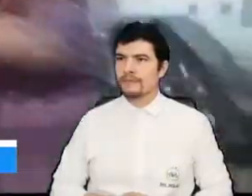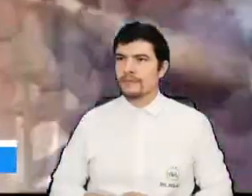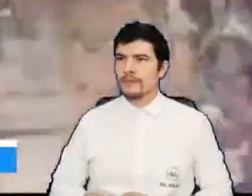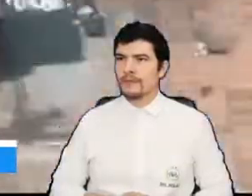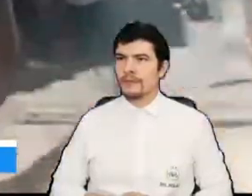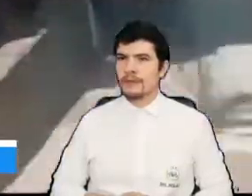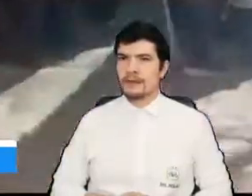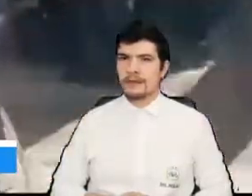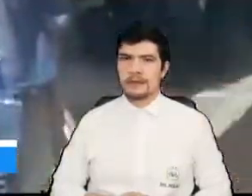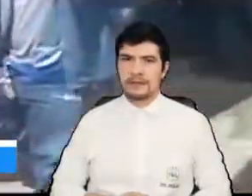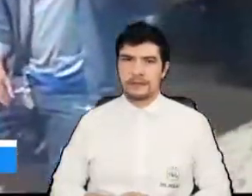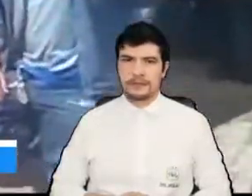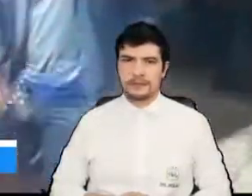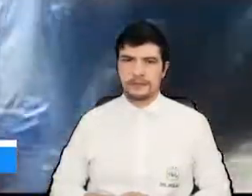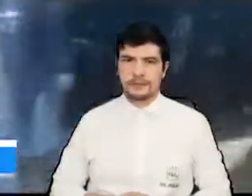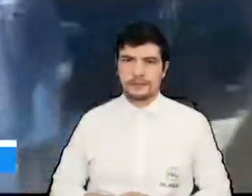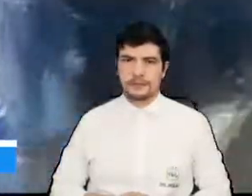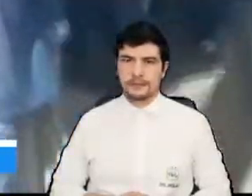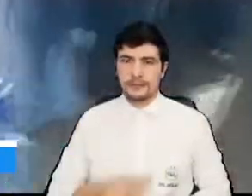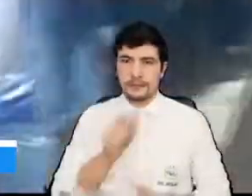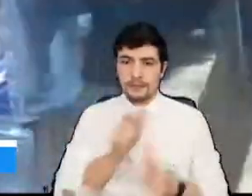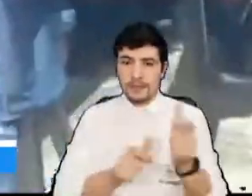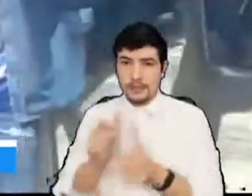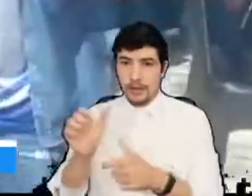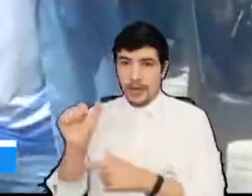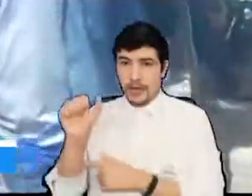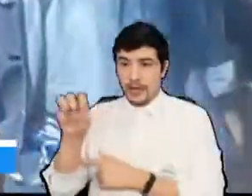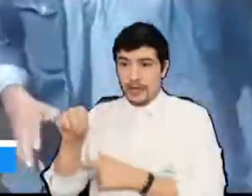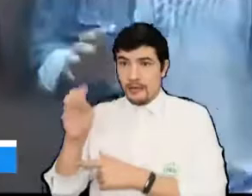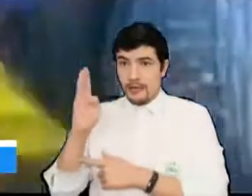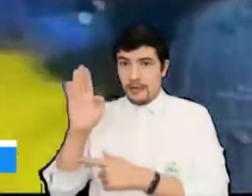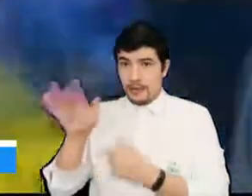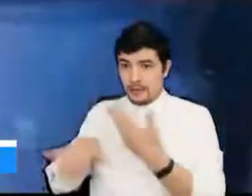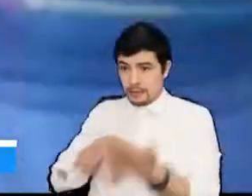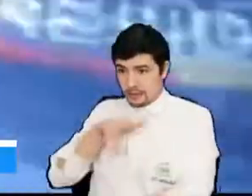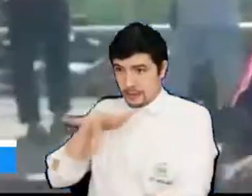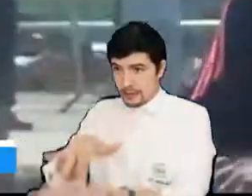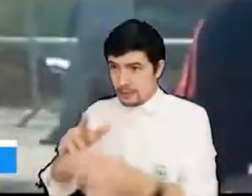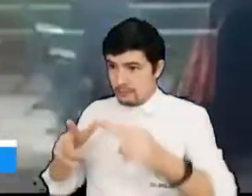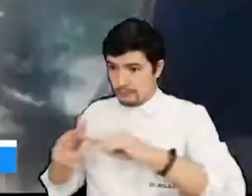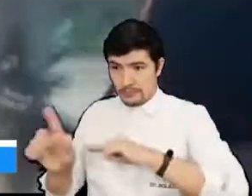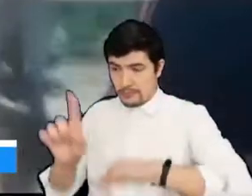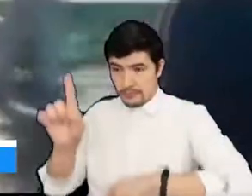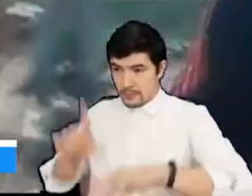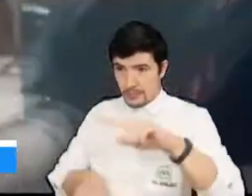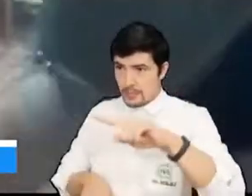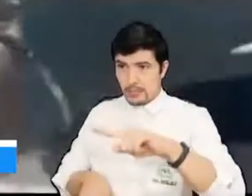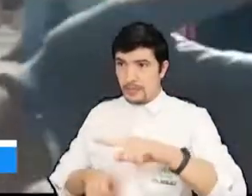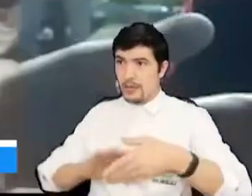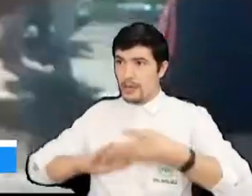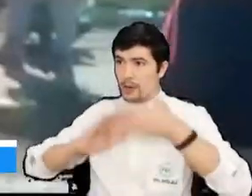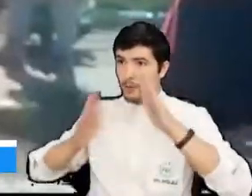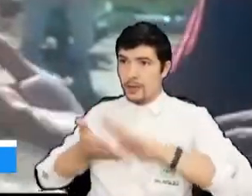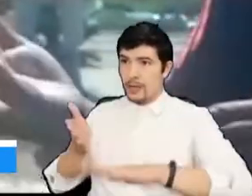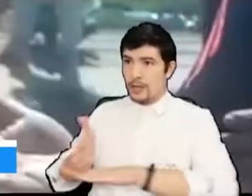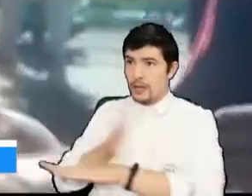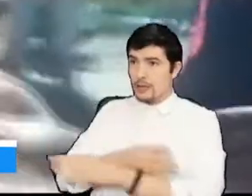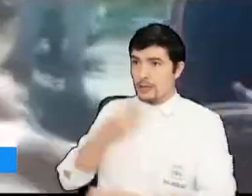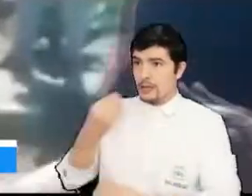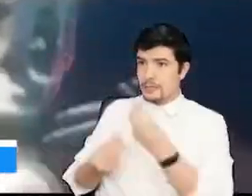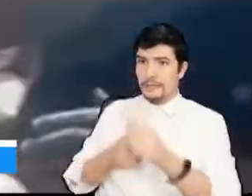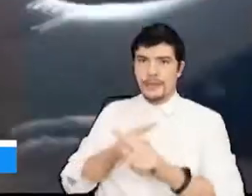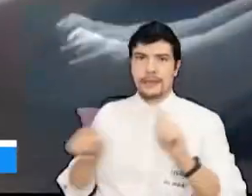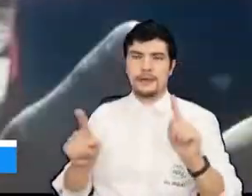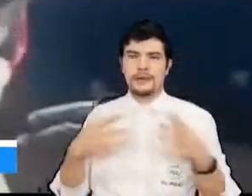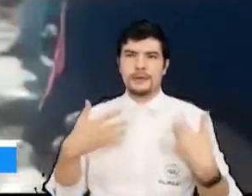valga. Funcionarios del acueducto metropolitano llegaron para suspender la conexión que la comunidad había hecho. Inmediatamente,